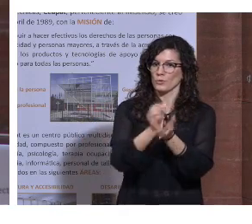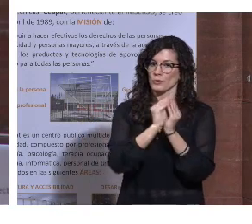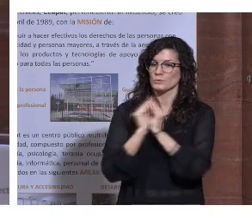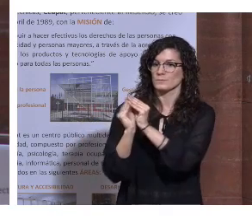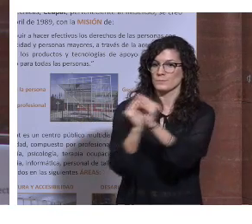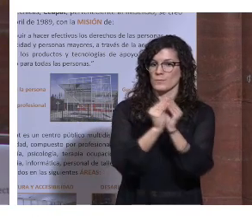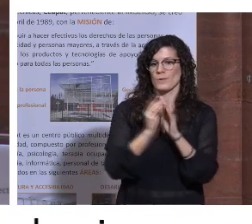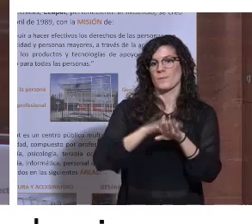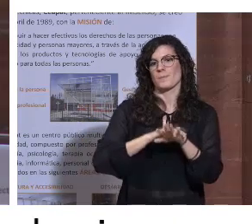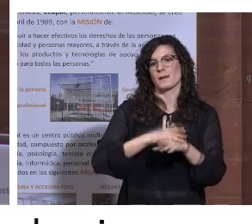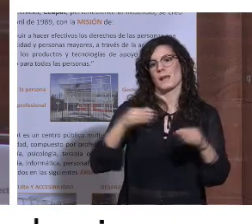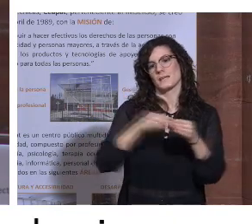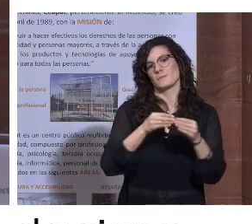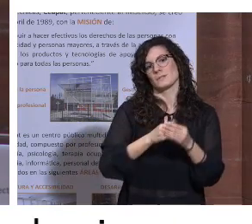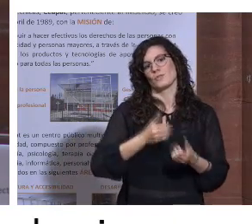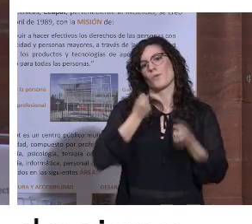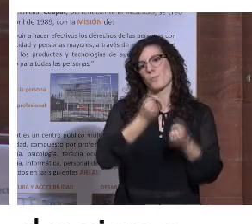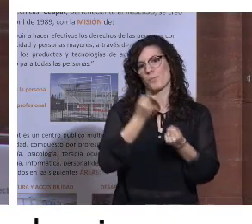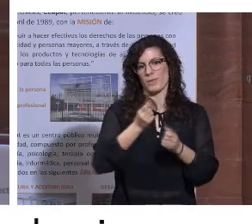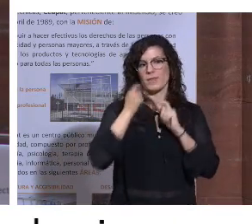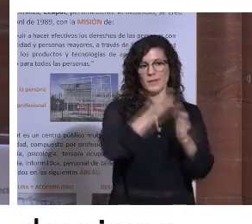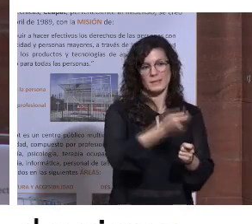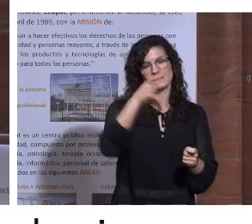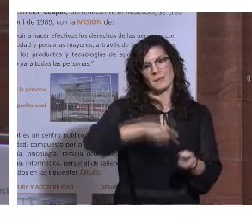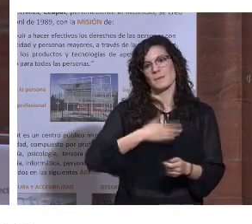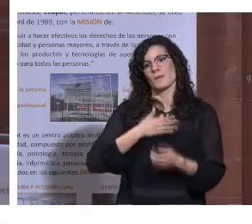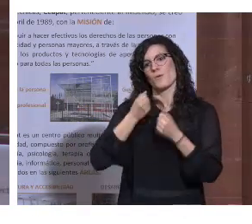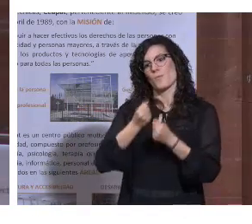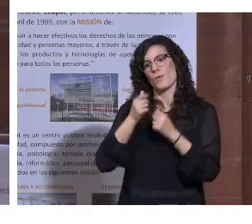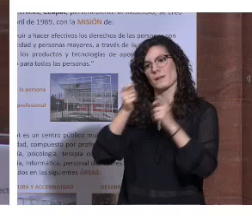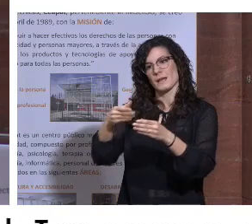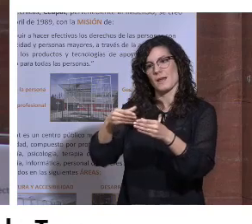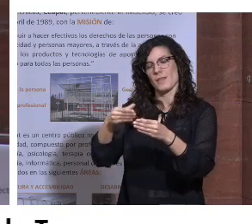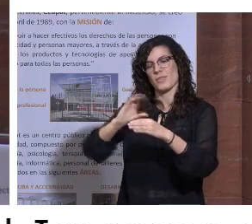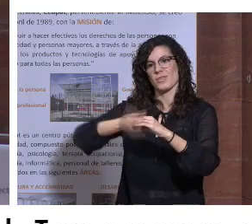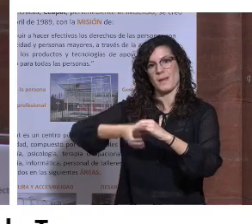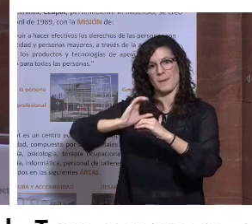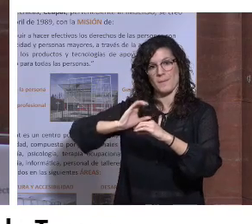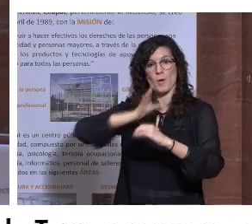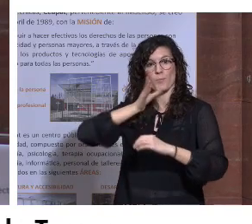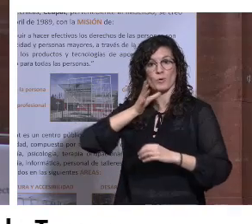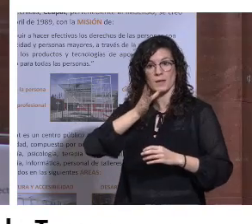para empoderar al inserso y a empoderar al CEAPAT, porque lo necesita este país.